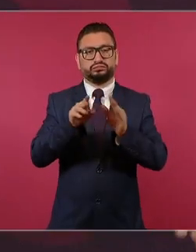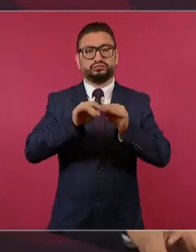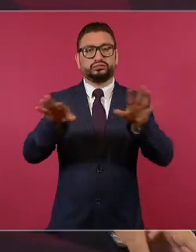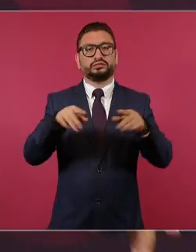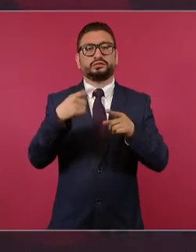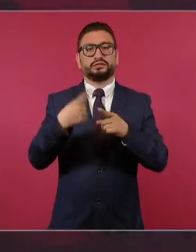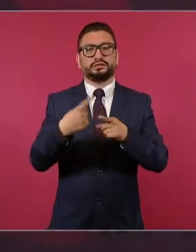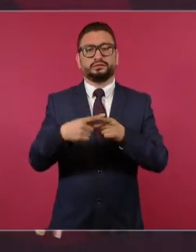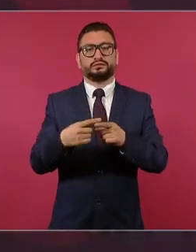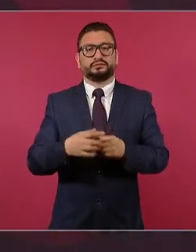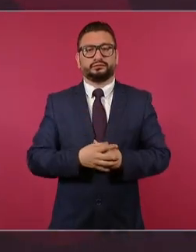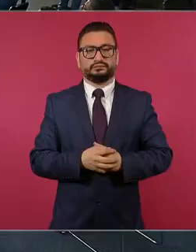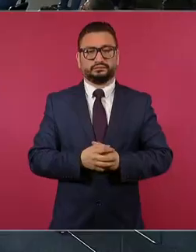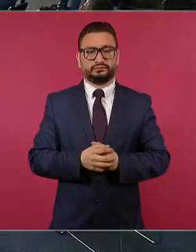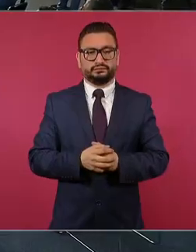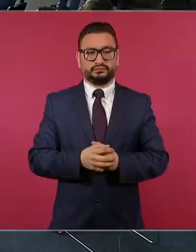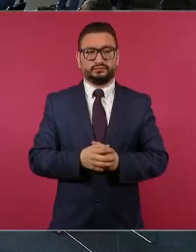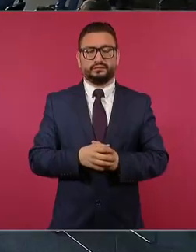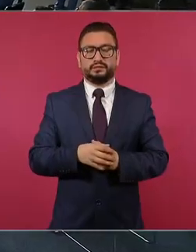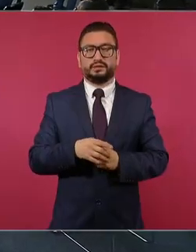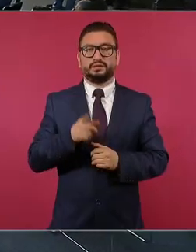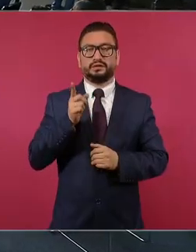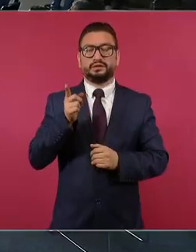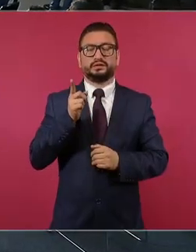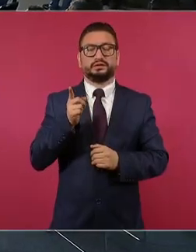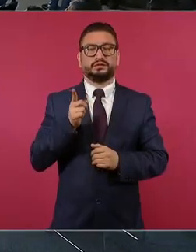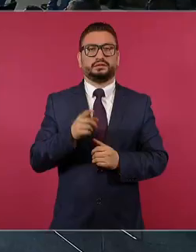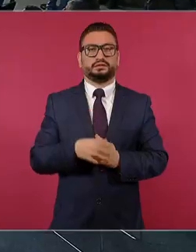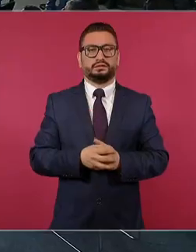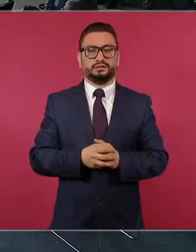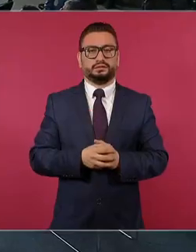ser el que fue